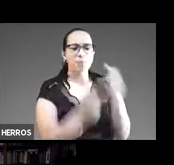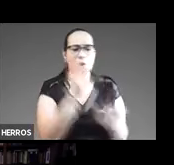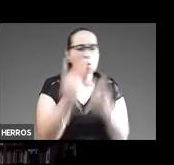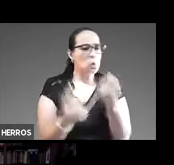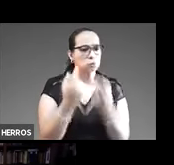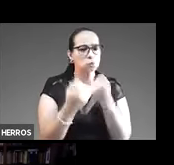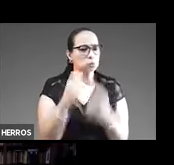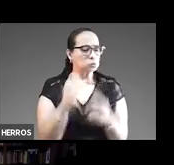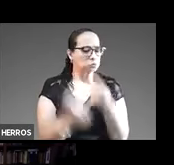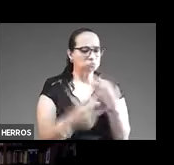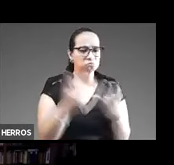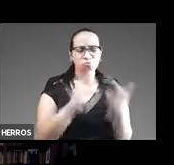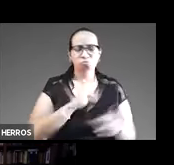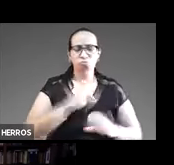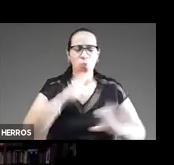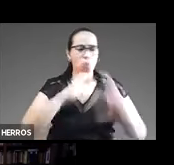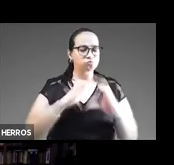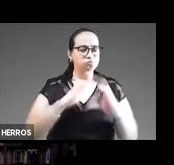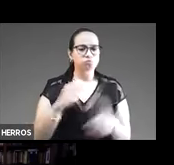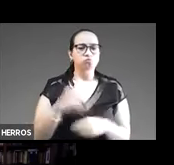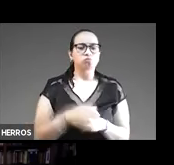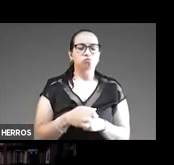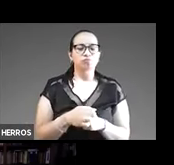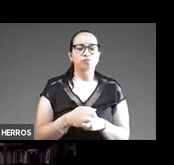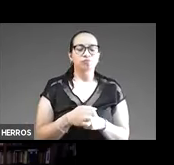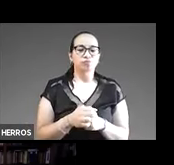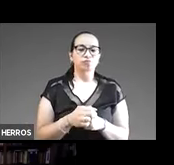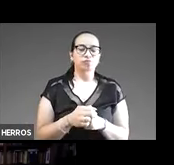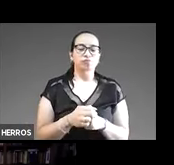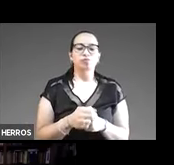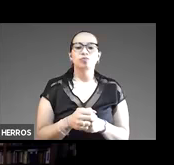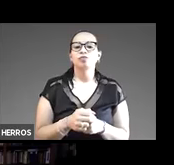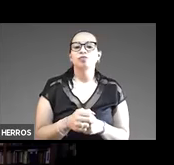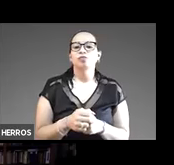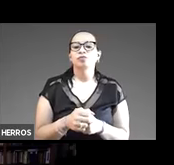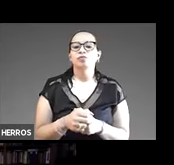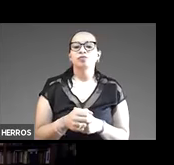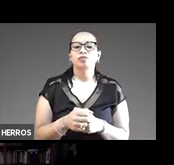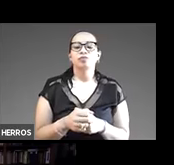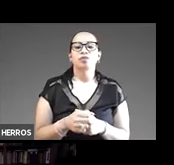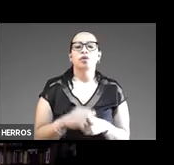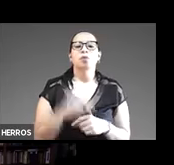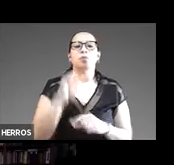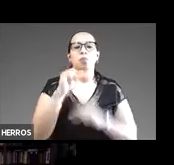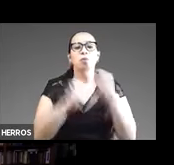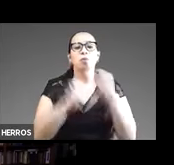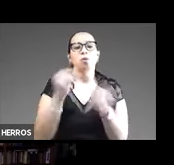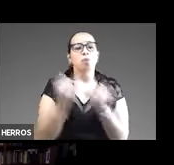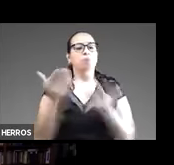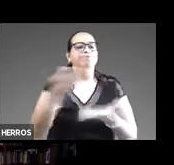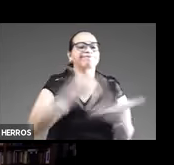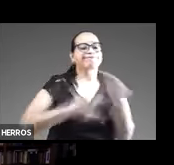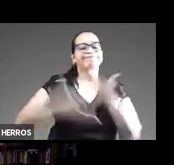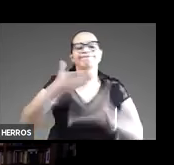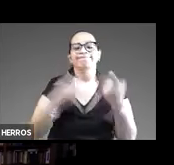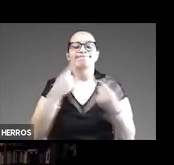preguntas. Nosotros se las daré, yo se las daré, perdón, y iremos platicando también sobre